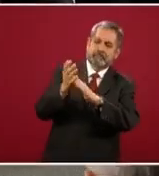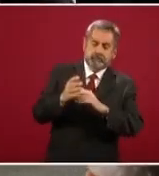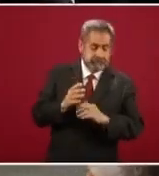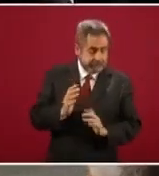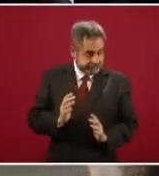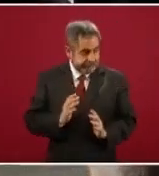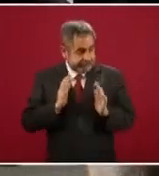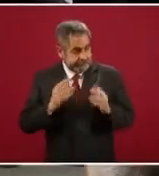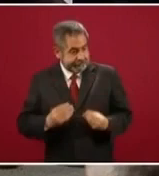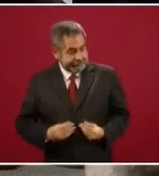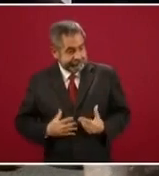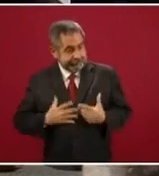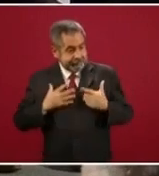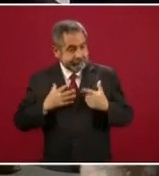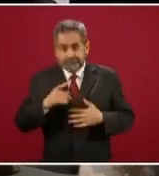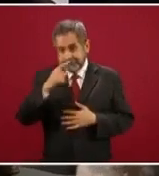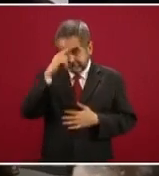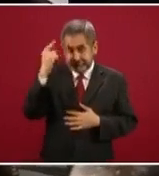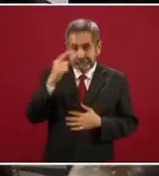que eso no es fácil,